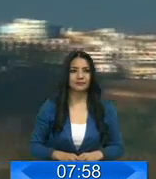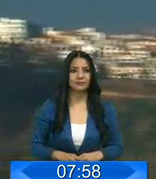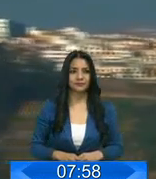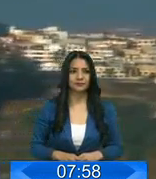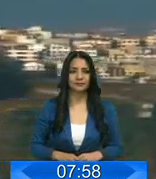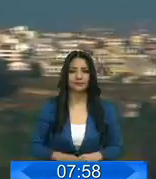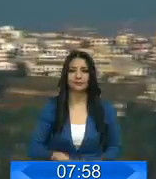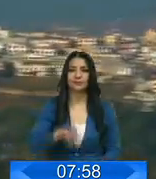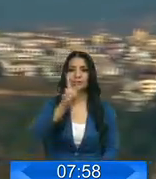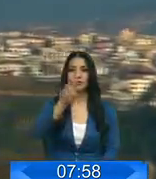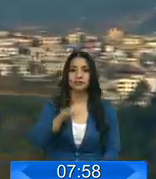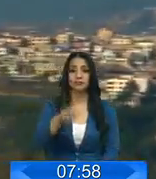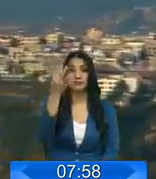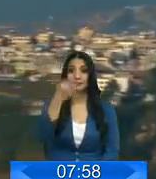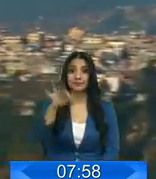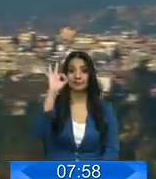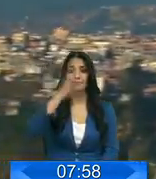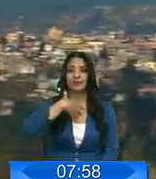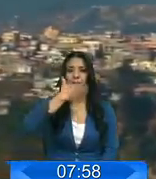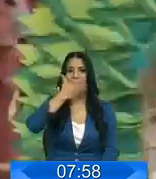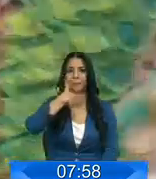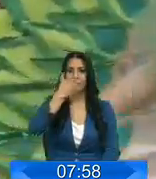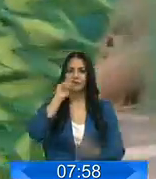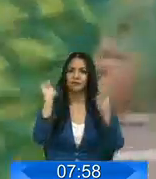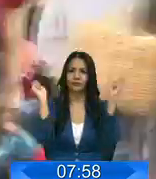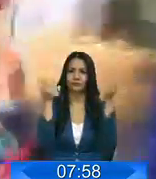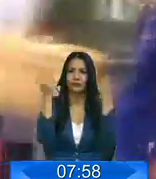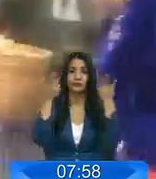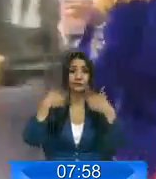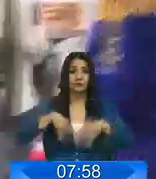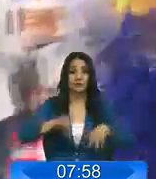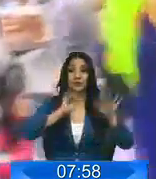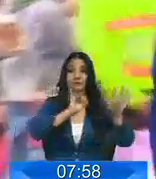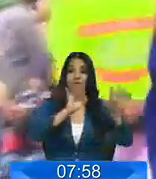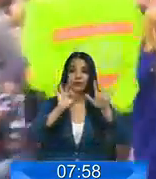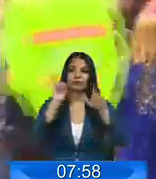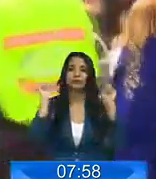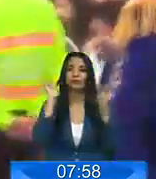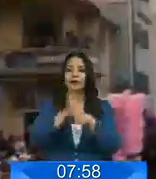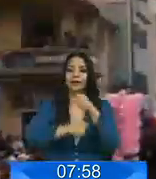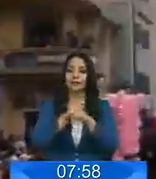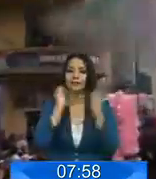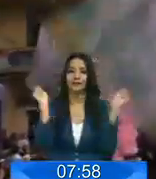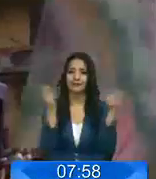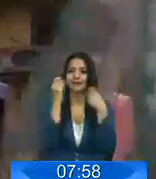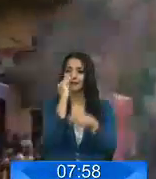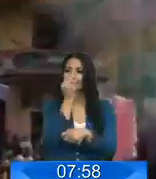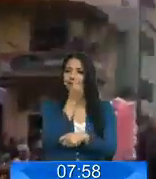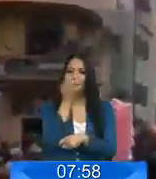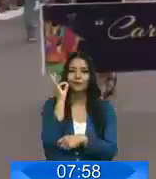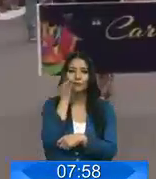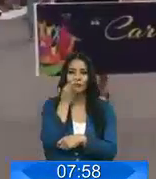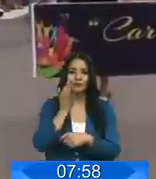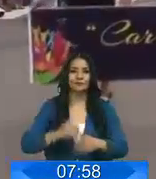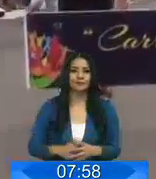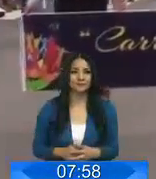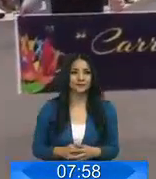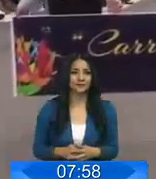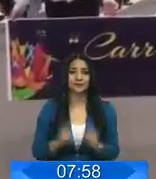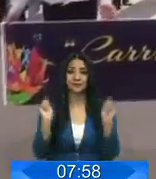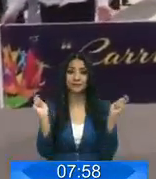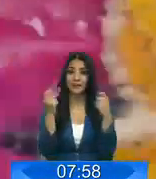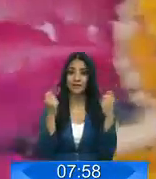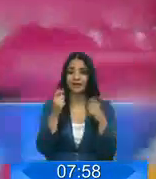Este 2019, Ambato festeja la 68ª edición de la Fiesta de las Flores y las Frutas. En esta celebración